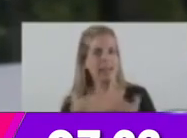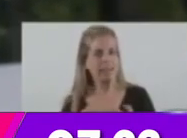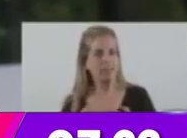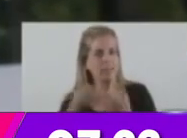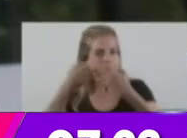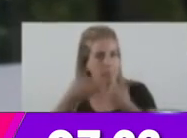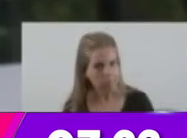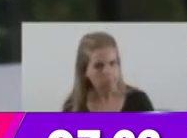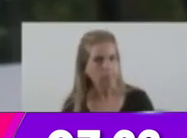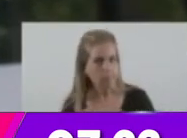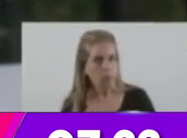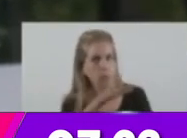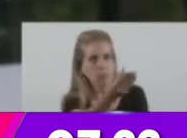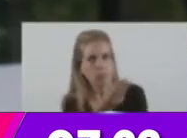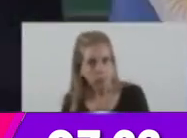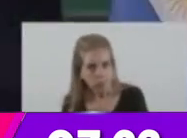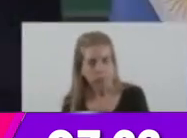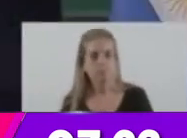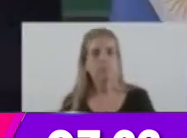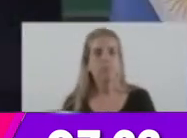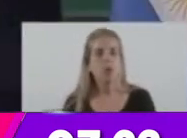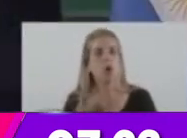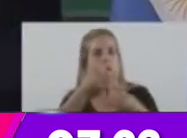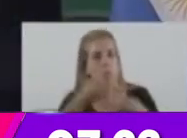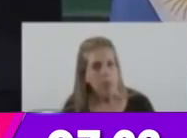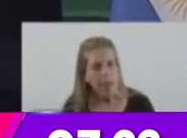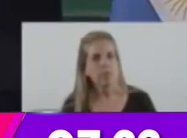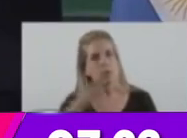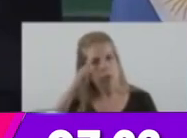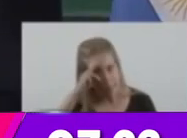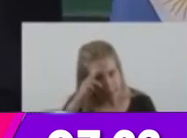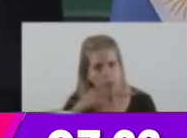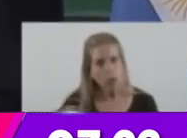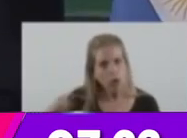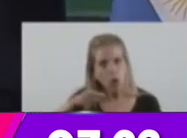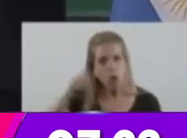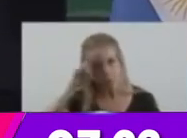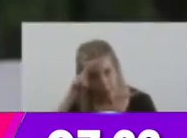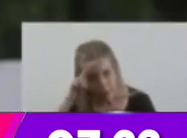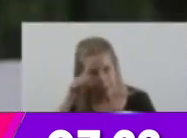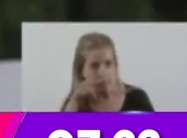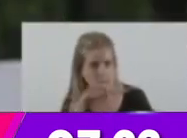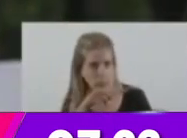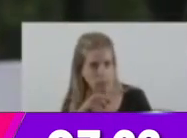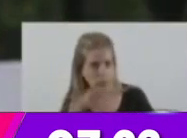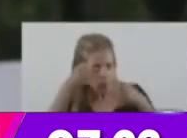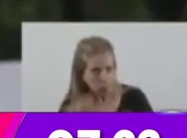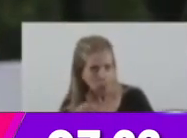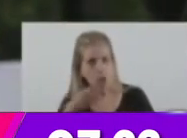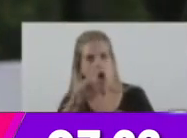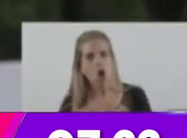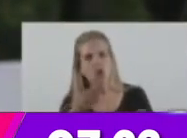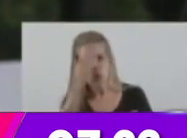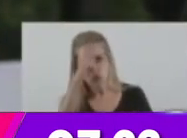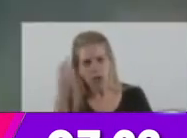inclusive artistas nacionales allegados al gobierno que manifestaron y que inclusive dieron a conocer que los